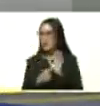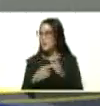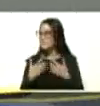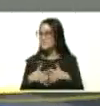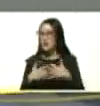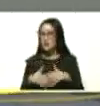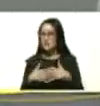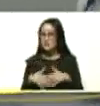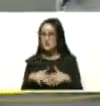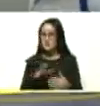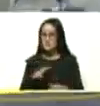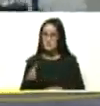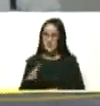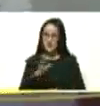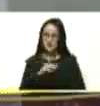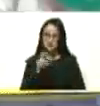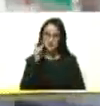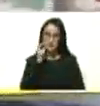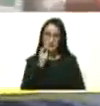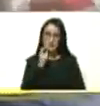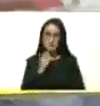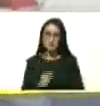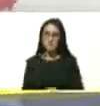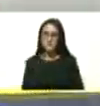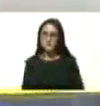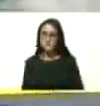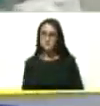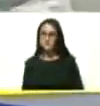del conglomerado pesquero del estado Sucre.